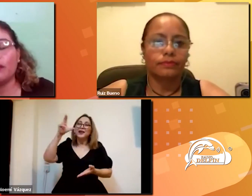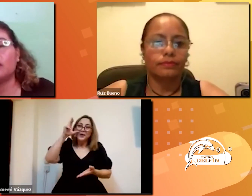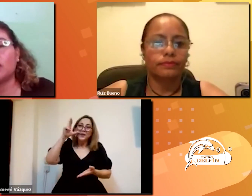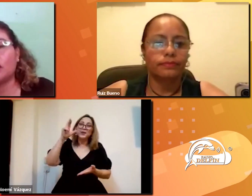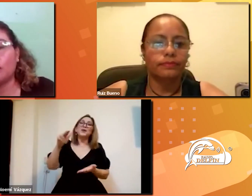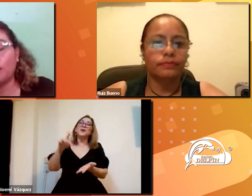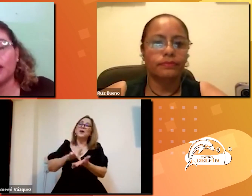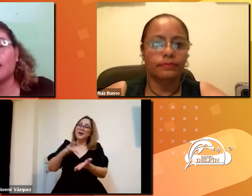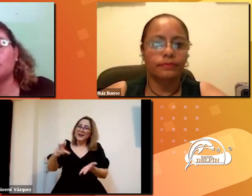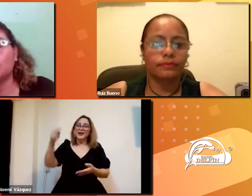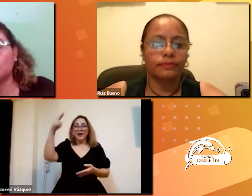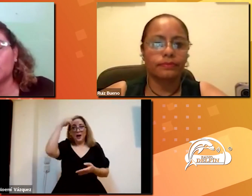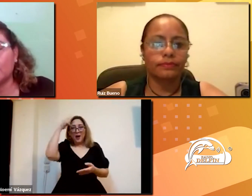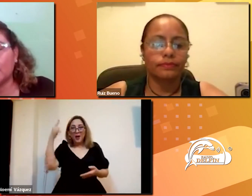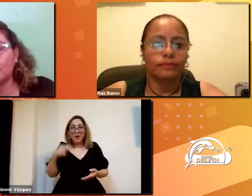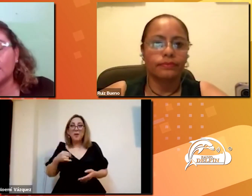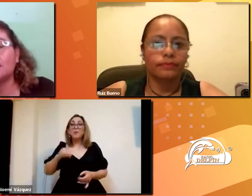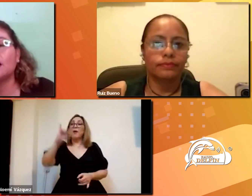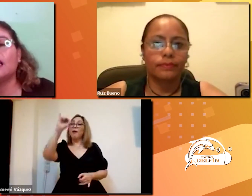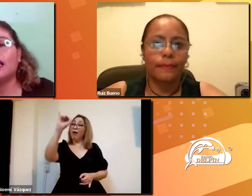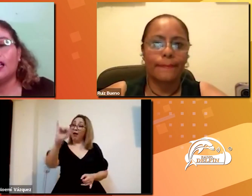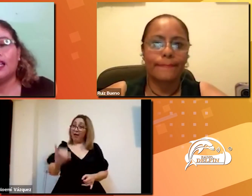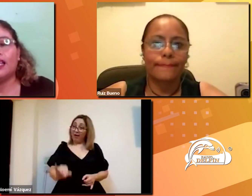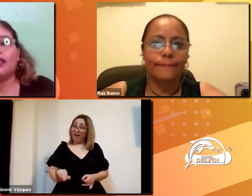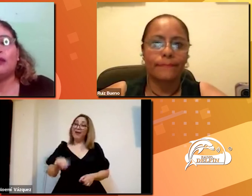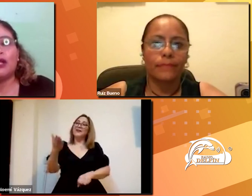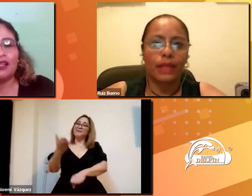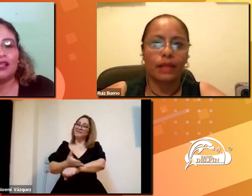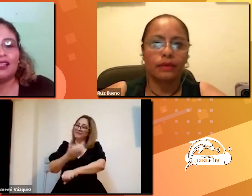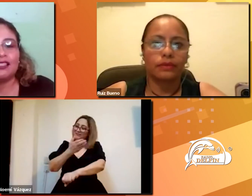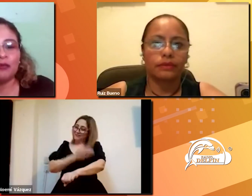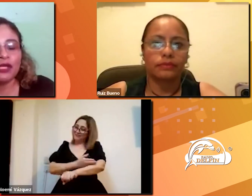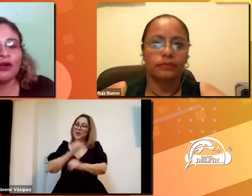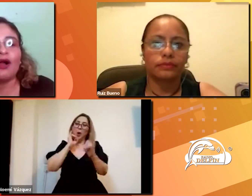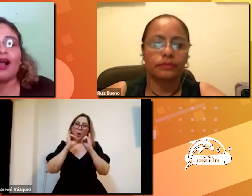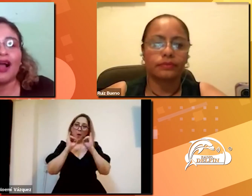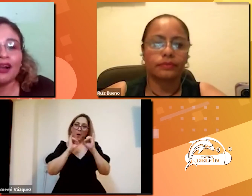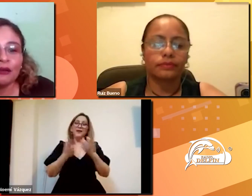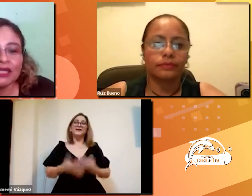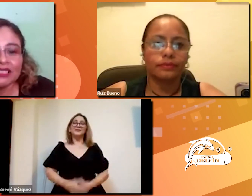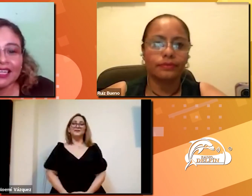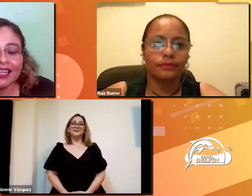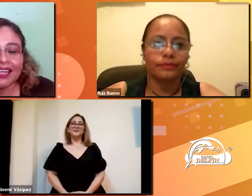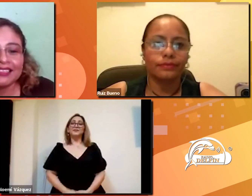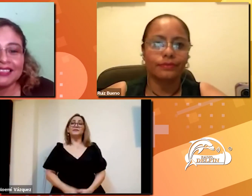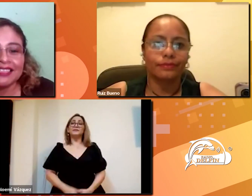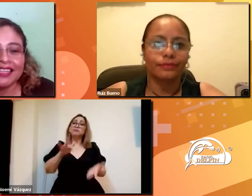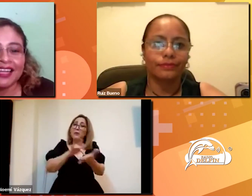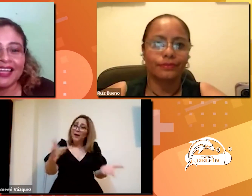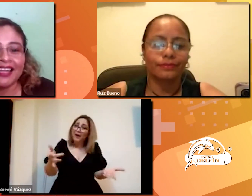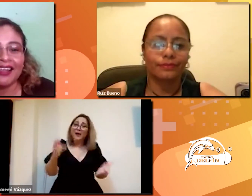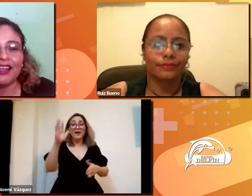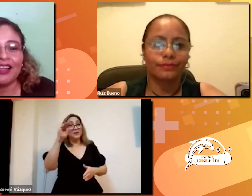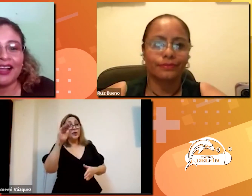cada jueves nos acompañan. Muchas gracias y me despido. ¿Algo más que quieras